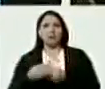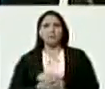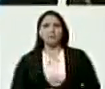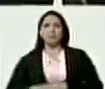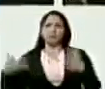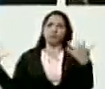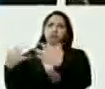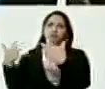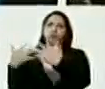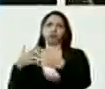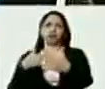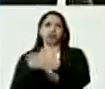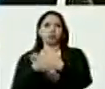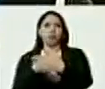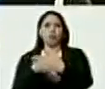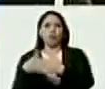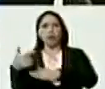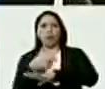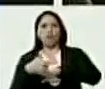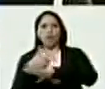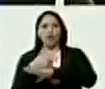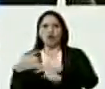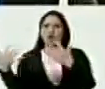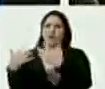guerra contra el gobierno, guerra mediática